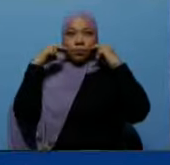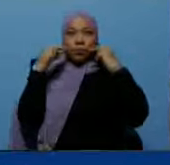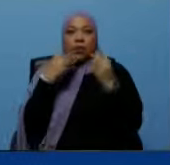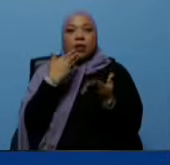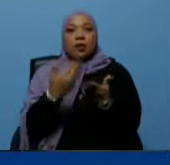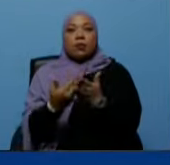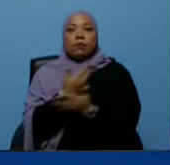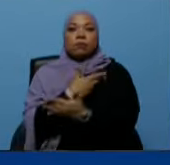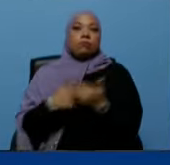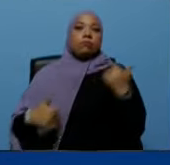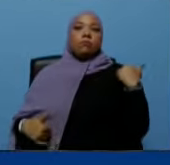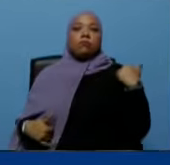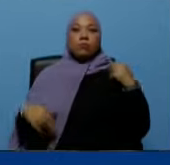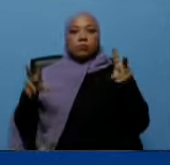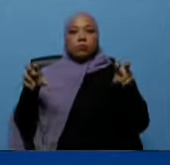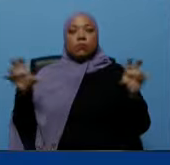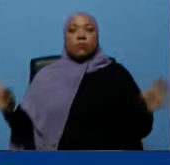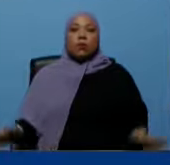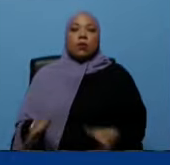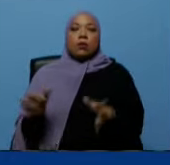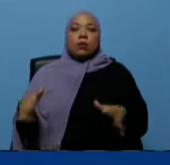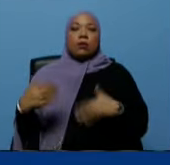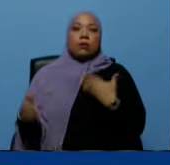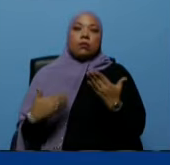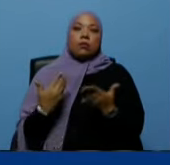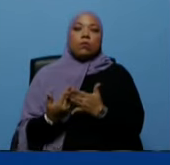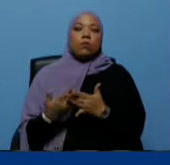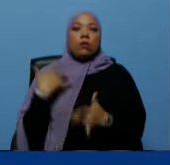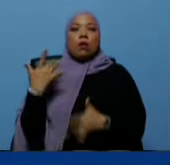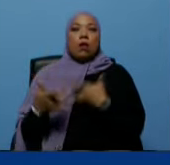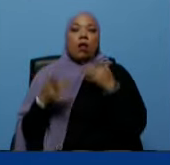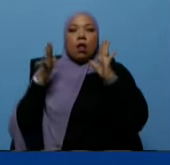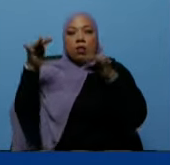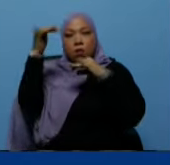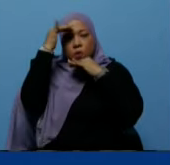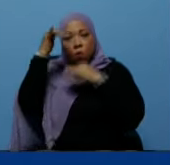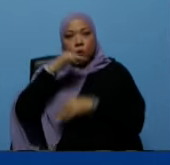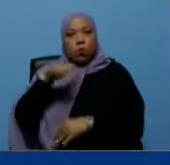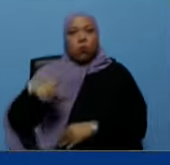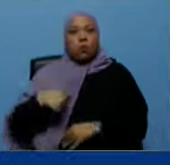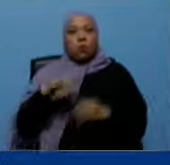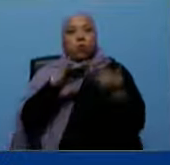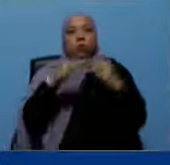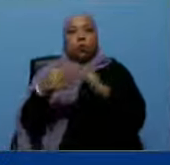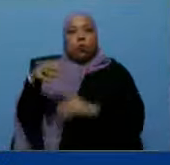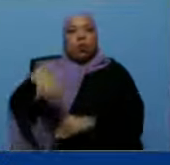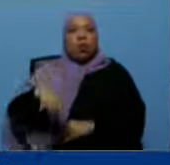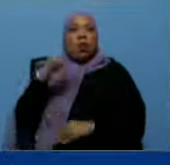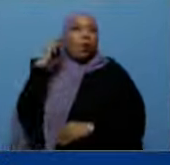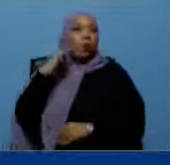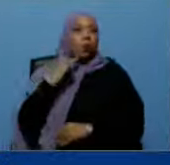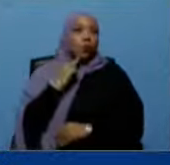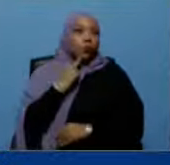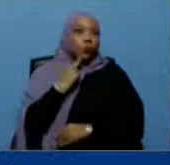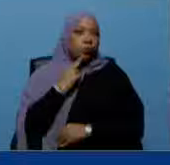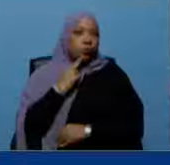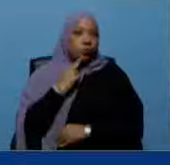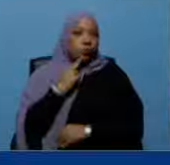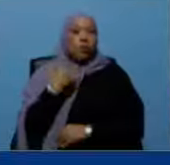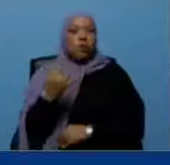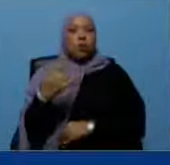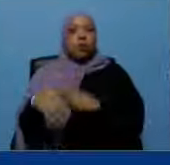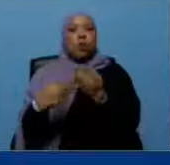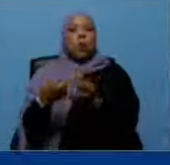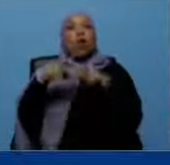gracias, presidente, por este nuevo reimpulso aquí donde vamos a atender a nuestra comunidad del Estado Bolívar, donde se le va a llevar